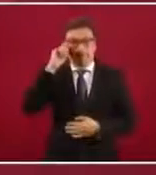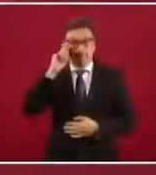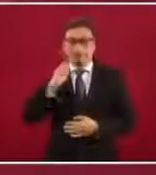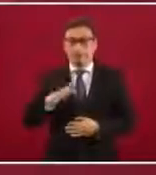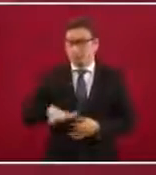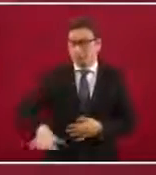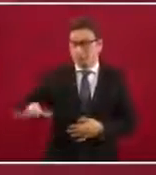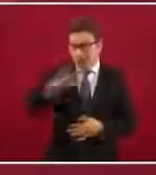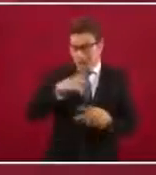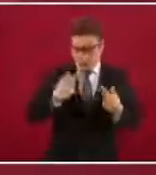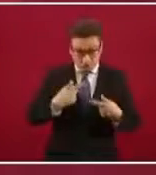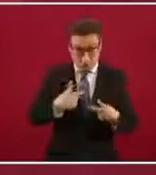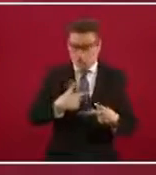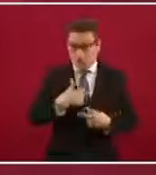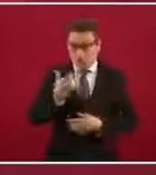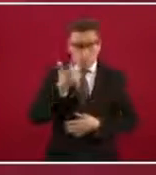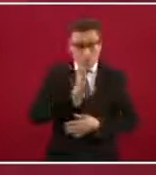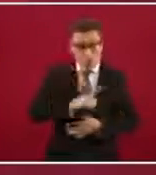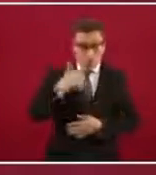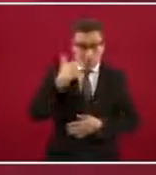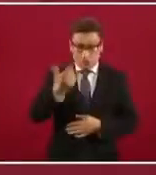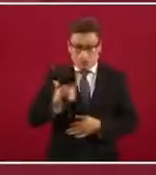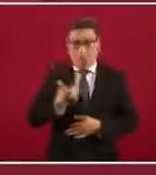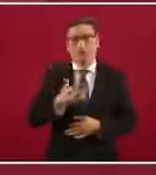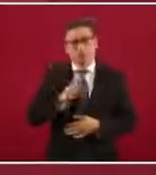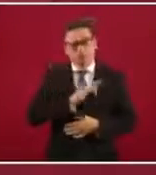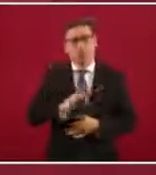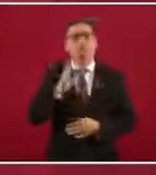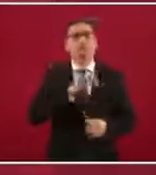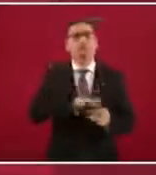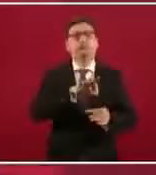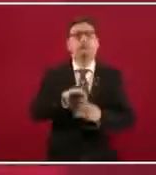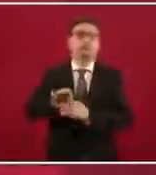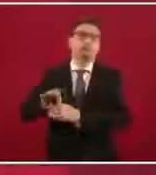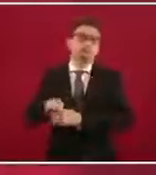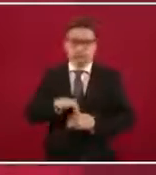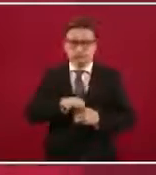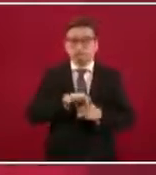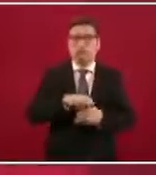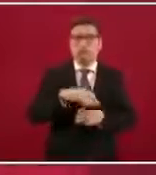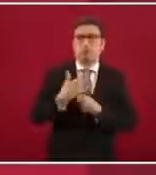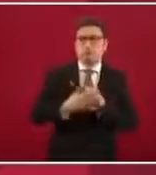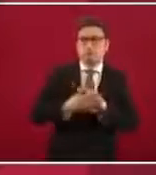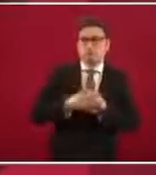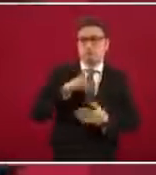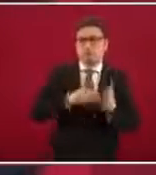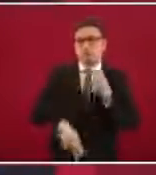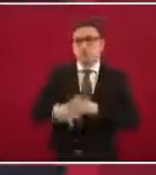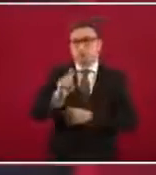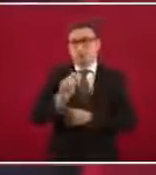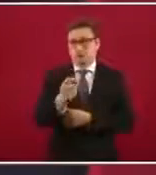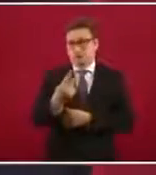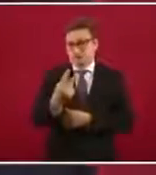el pueblo no quiere, va a poder votar a principios del 22